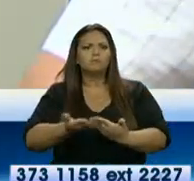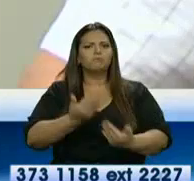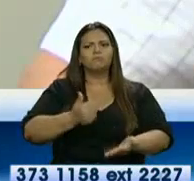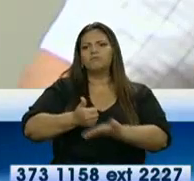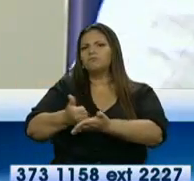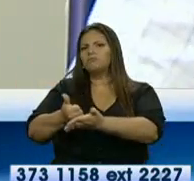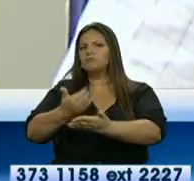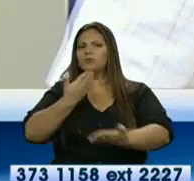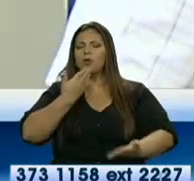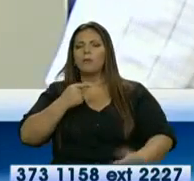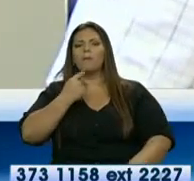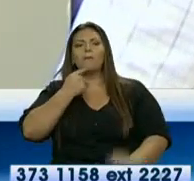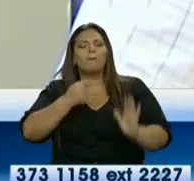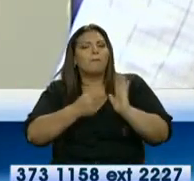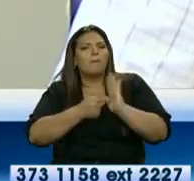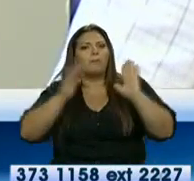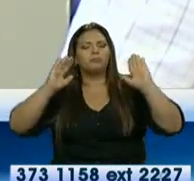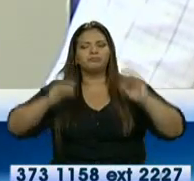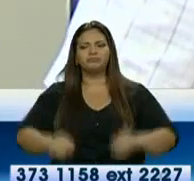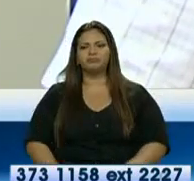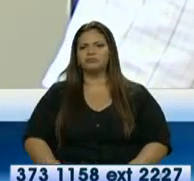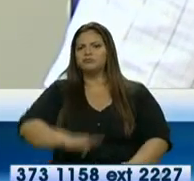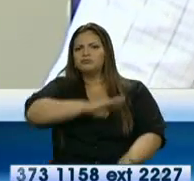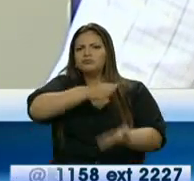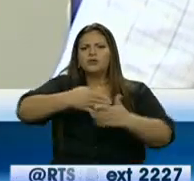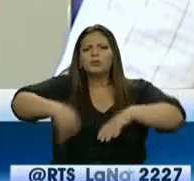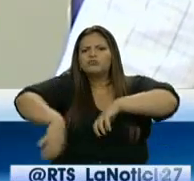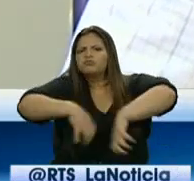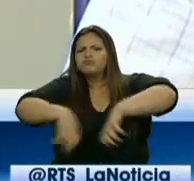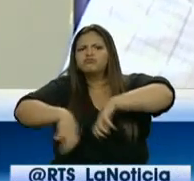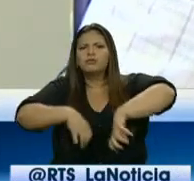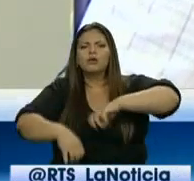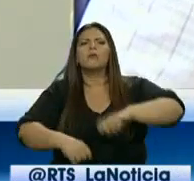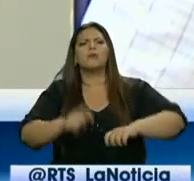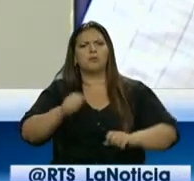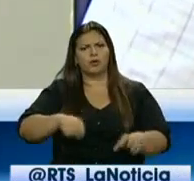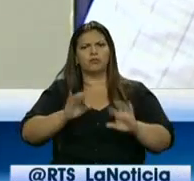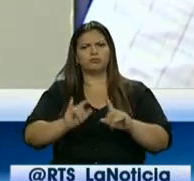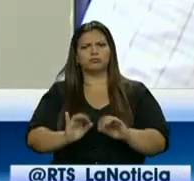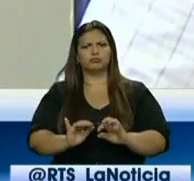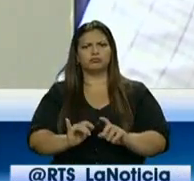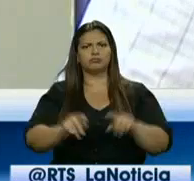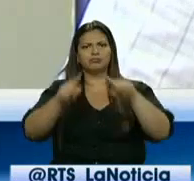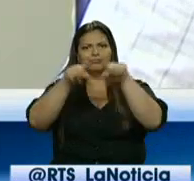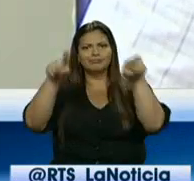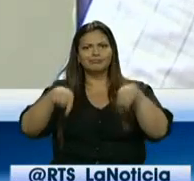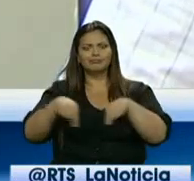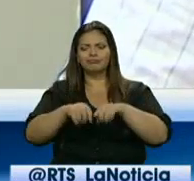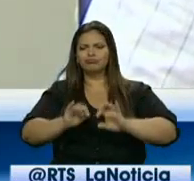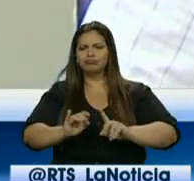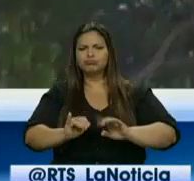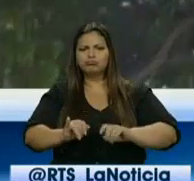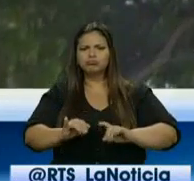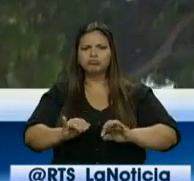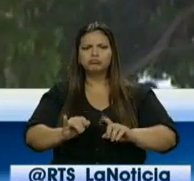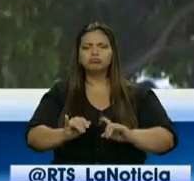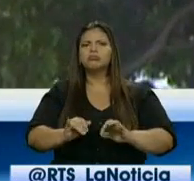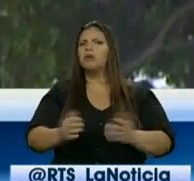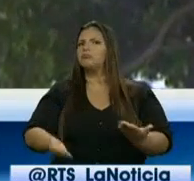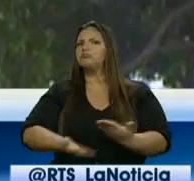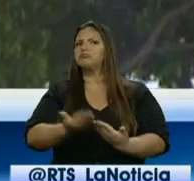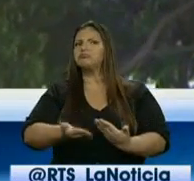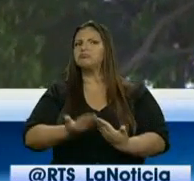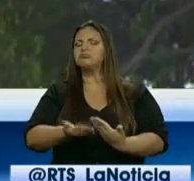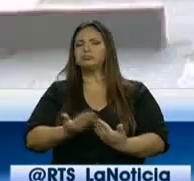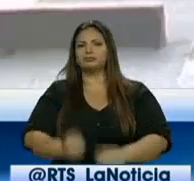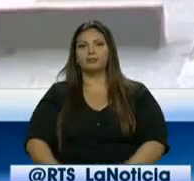paso cómo va su trámite. Es decir, que le hemos dado mayor facilidad al usuario y tratamos de reducir los tiempos de espera. Para el